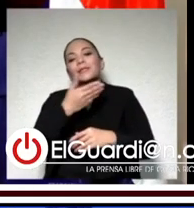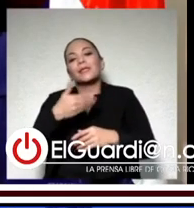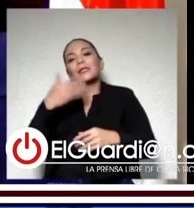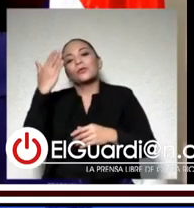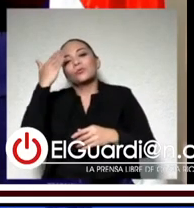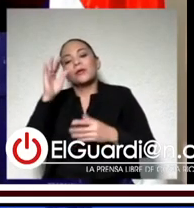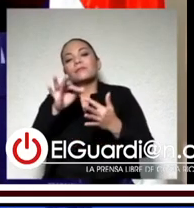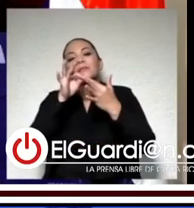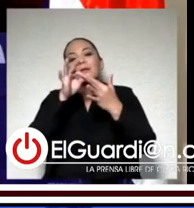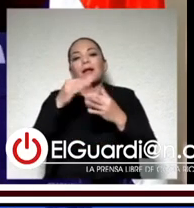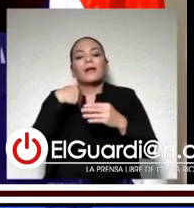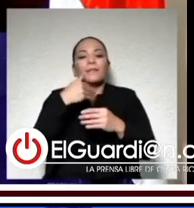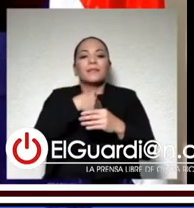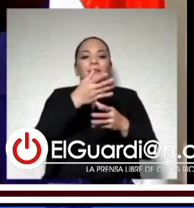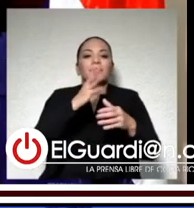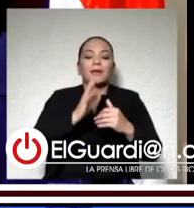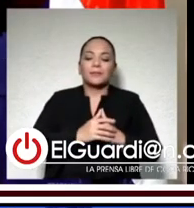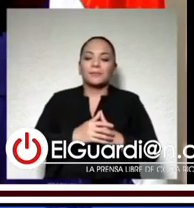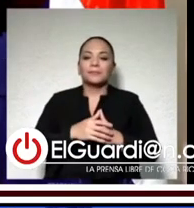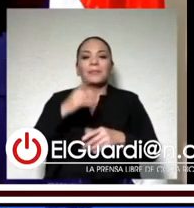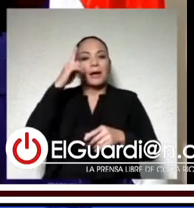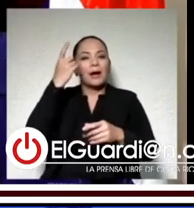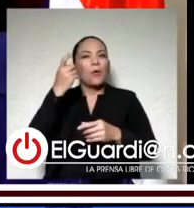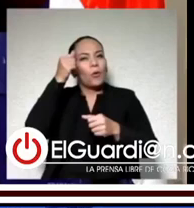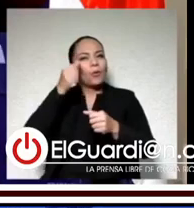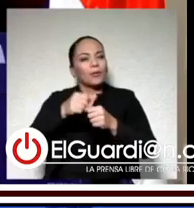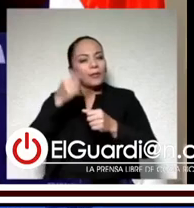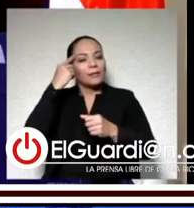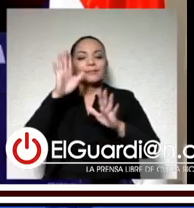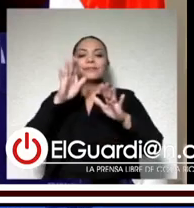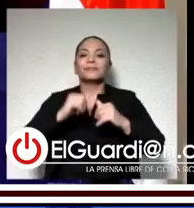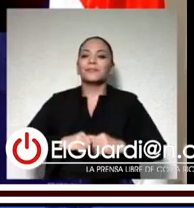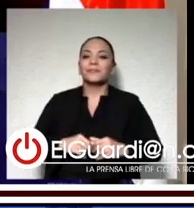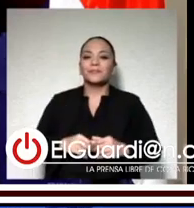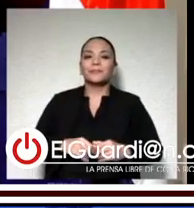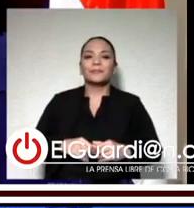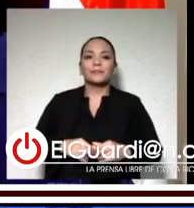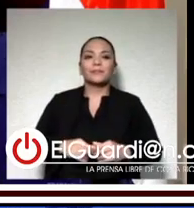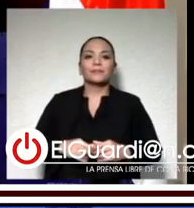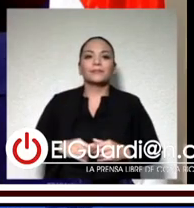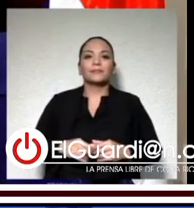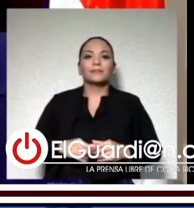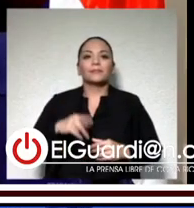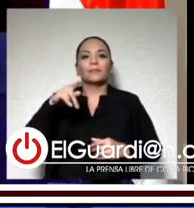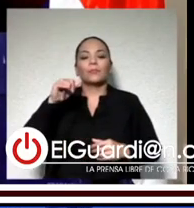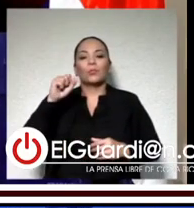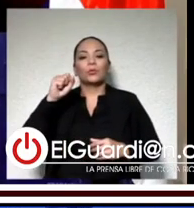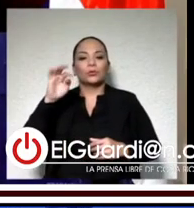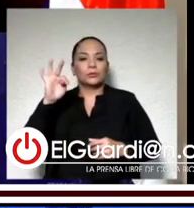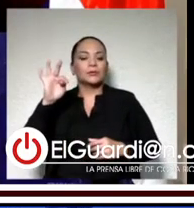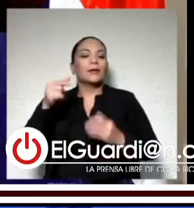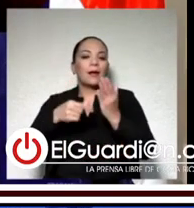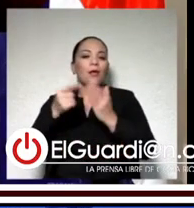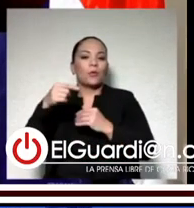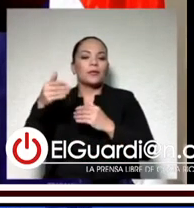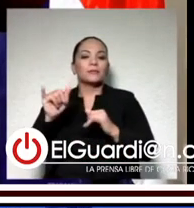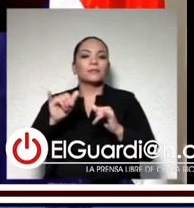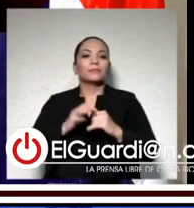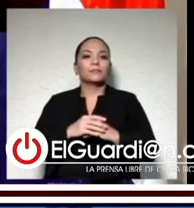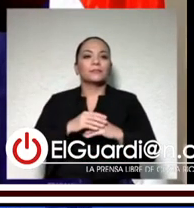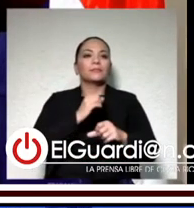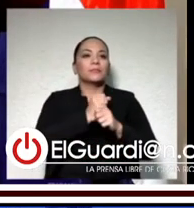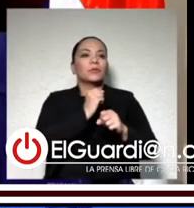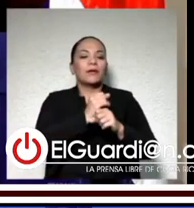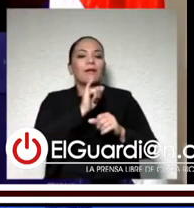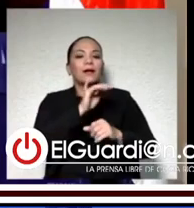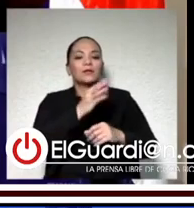la especialidad de la ministra. Ya me acabo de acordar. Es el posgrado de ella no es en oncología, aunque ha trabajado mucho en eso. Pero trabajaba en